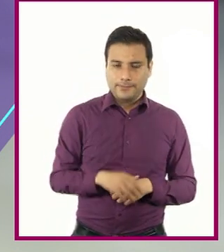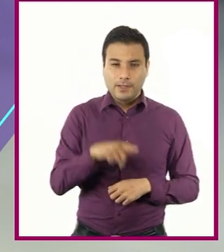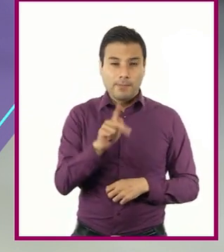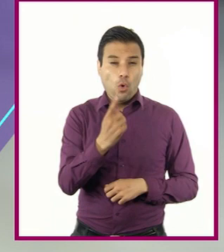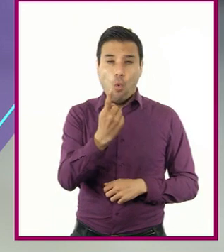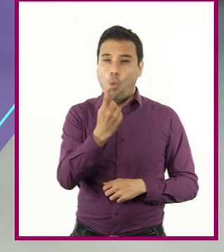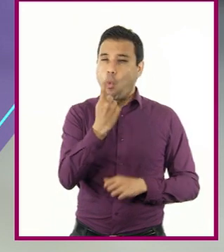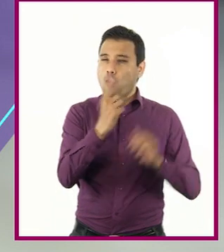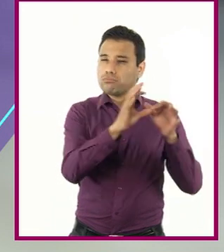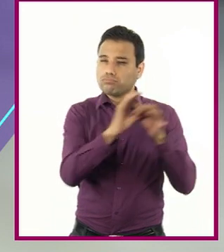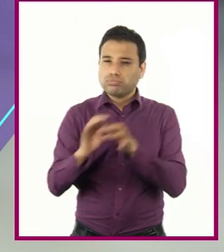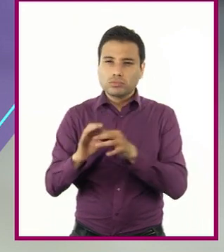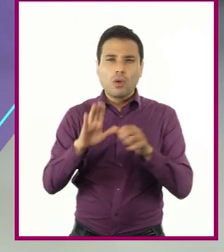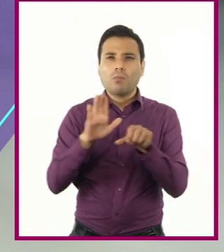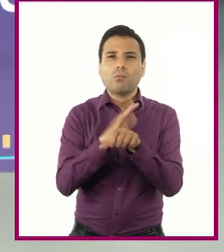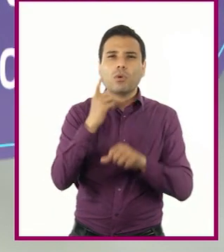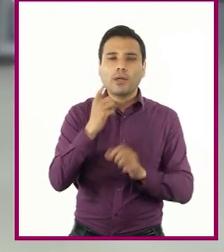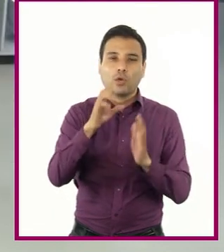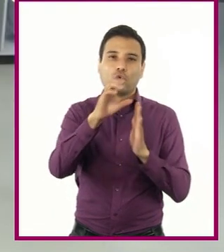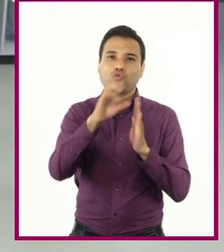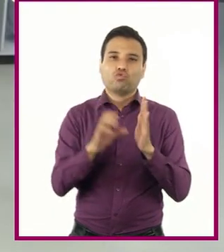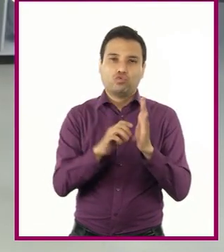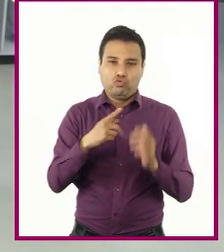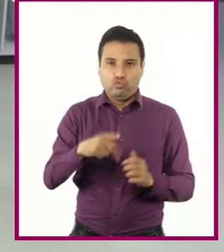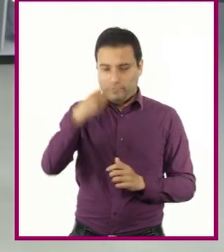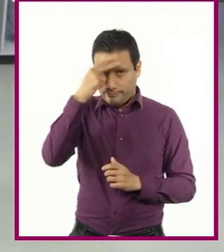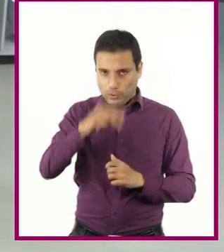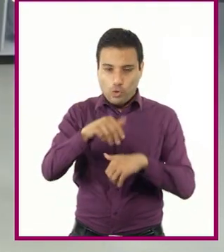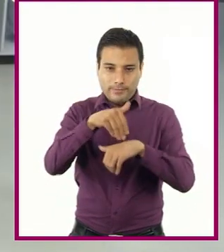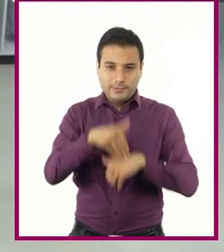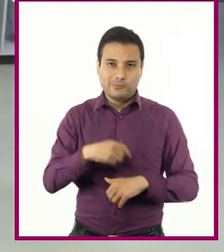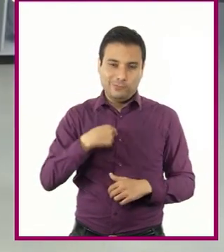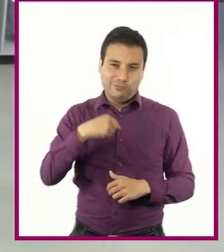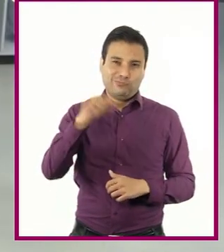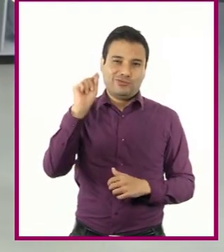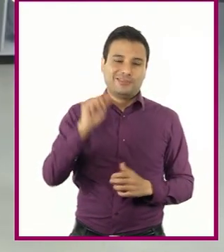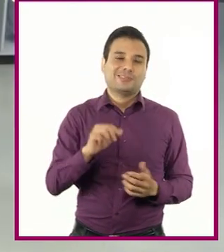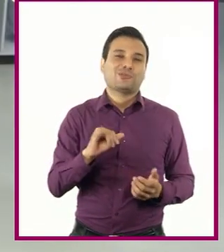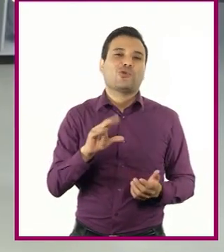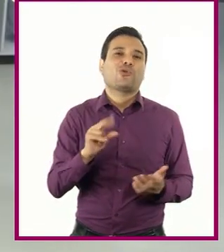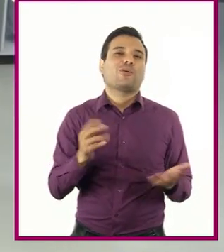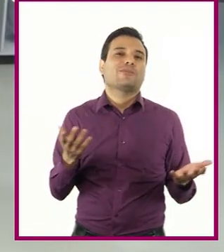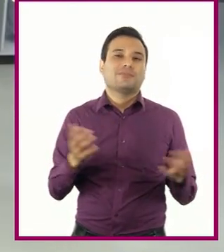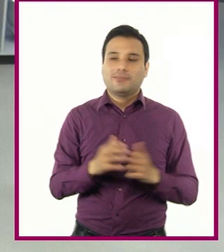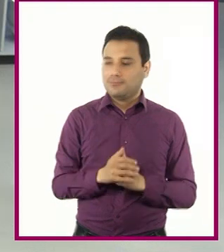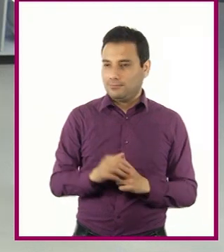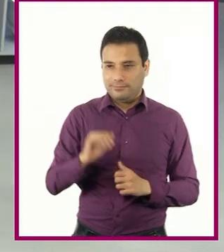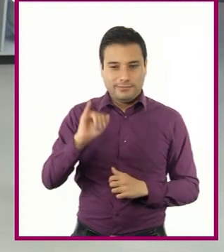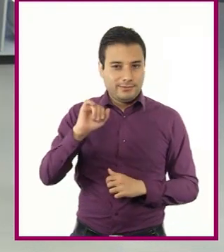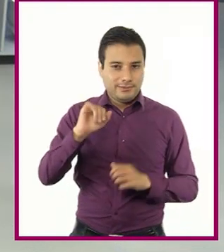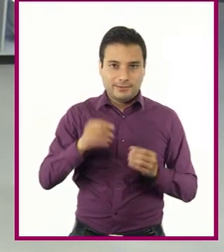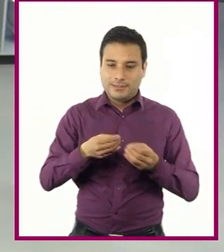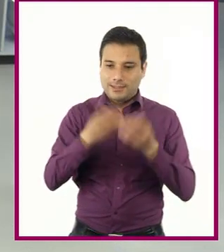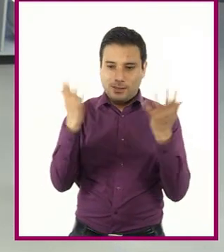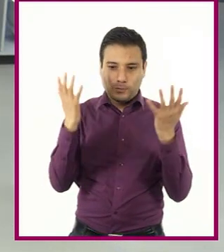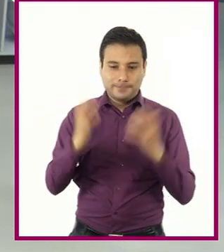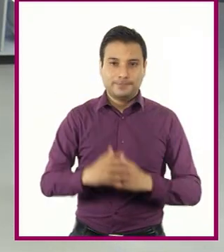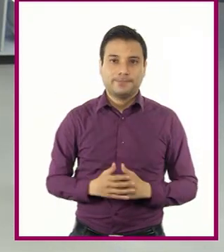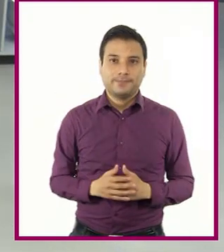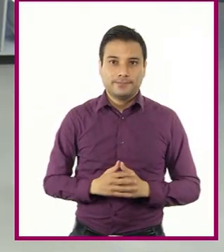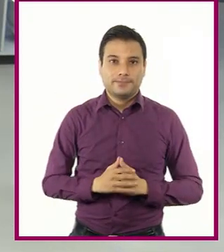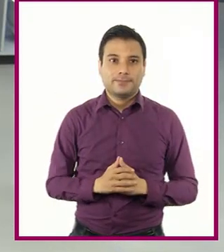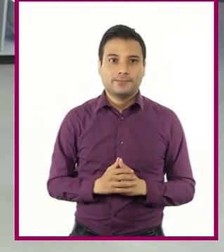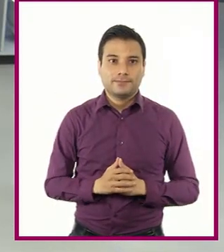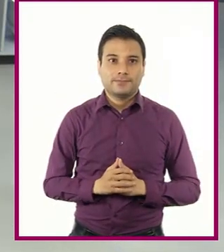constitución política de los Estados Unidos mexicanos. ¿Me merezco la palomita, Janine? Por supuesto, pero para